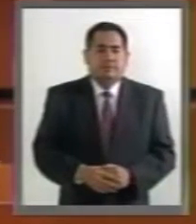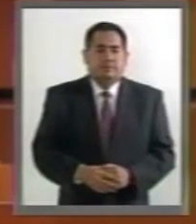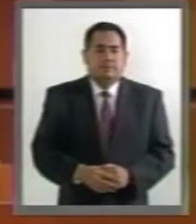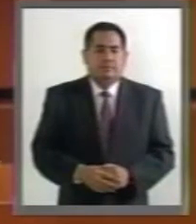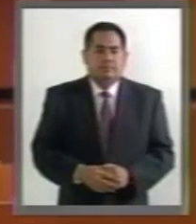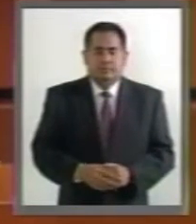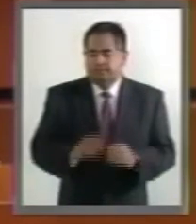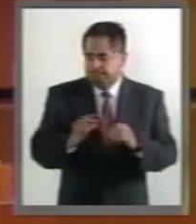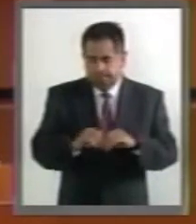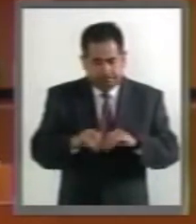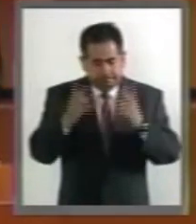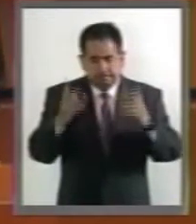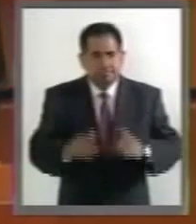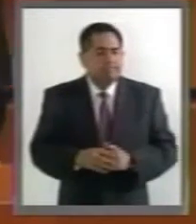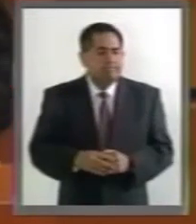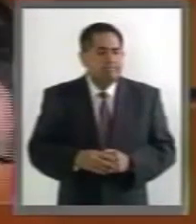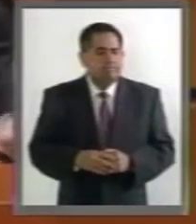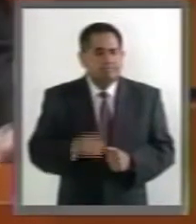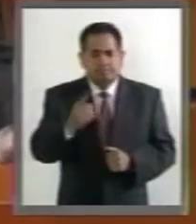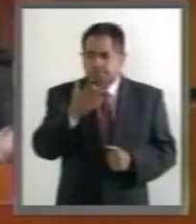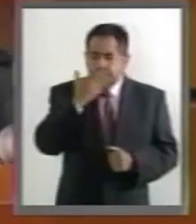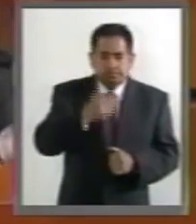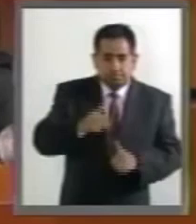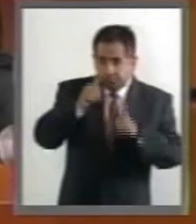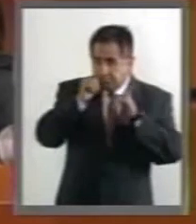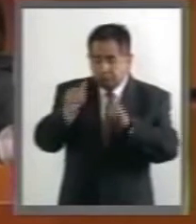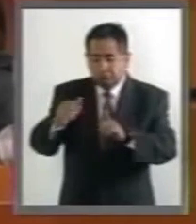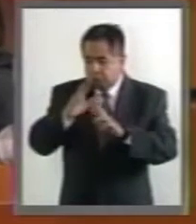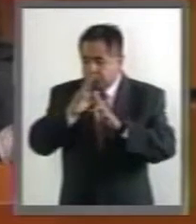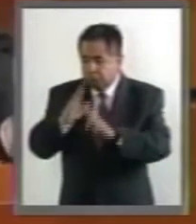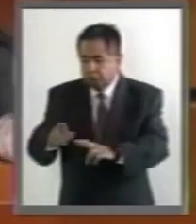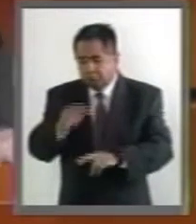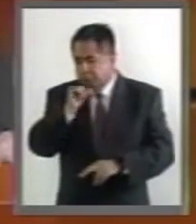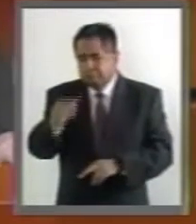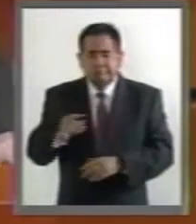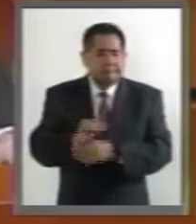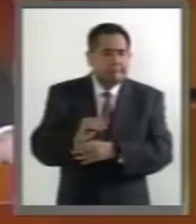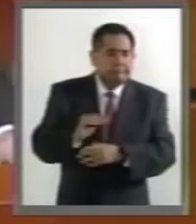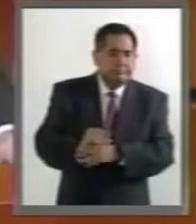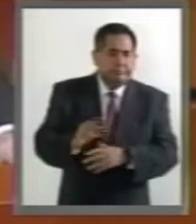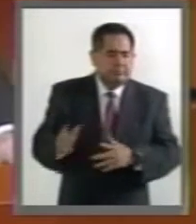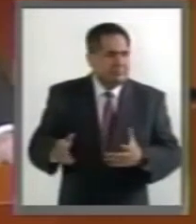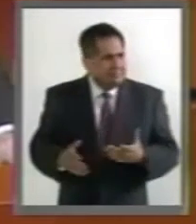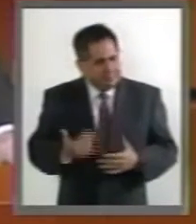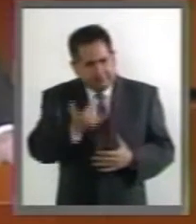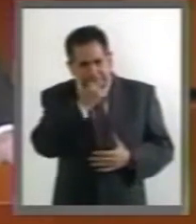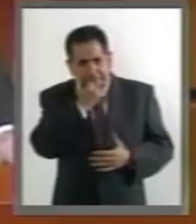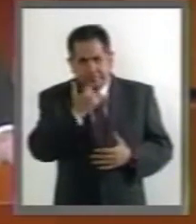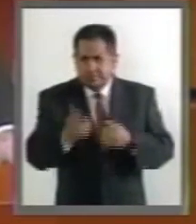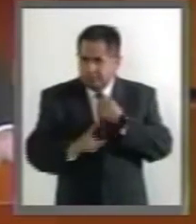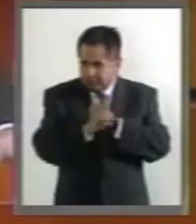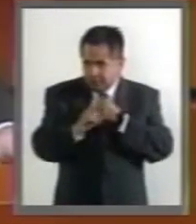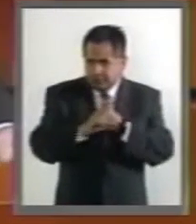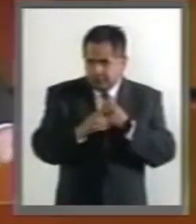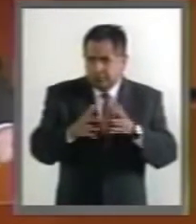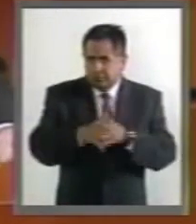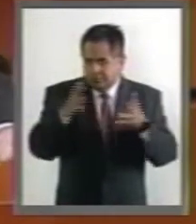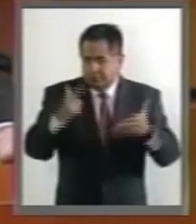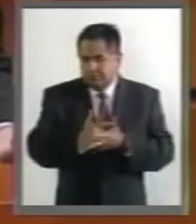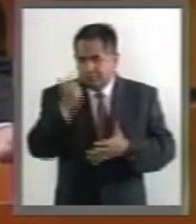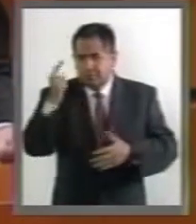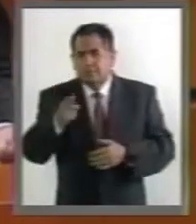Es claro que la ausencia de atención y resolución a las mismas constituye una problemática que